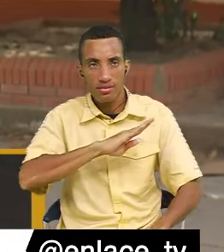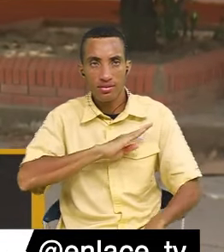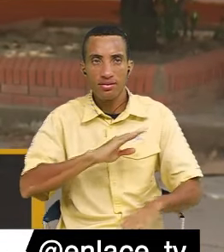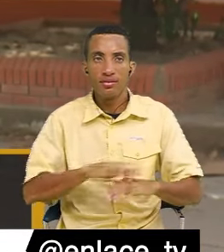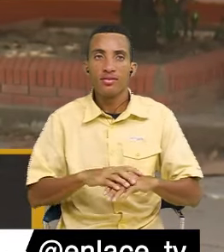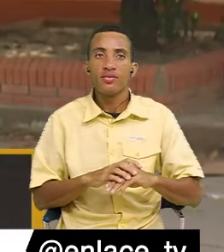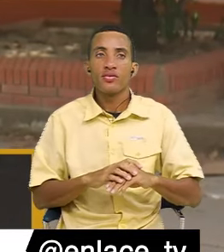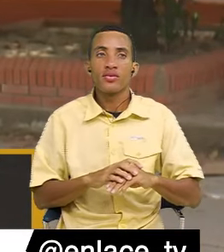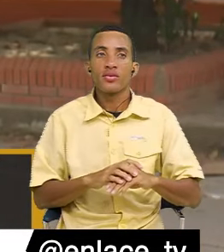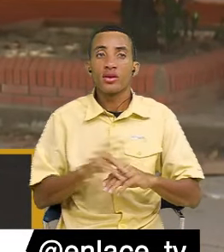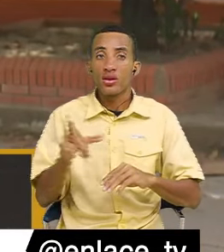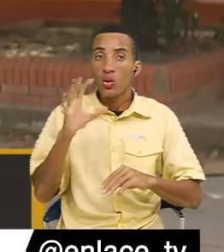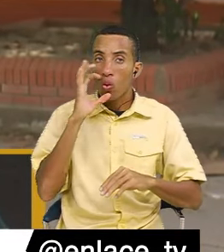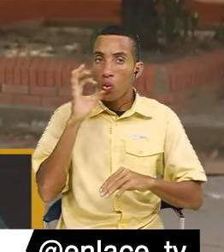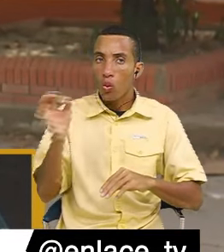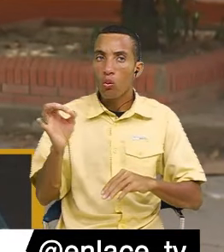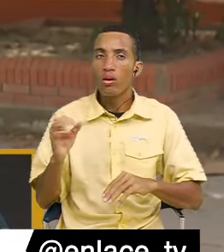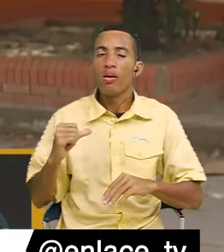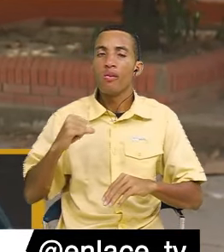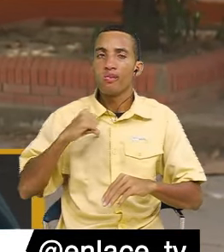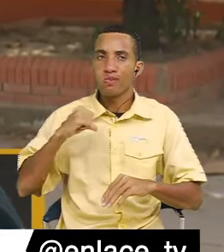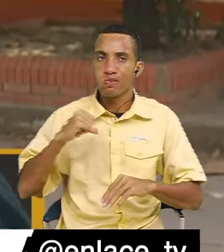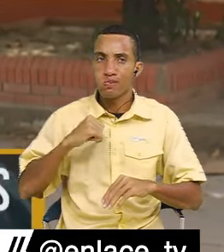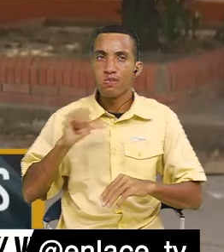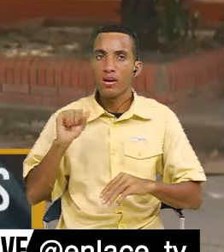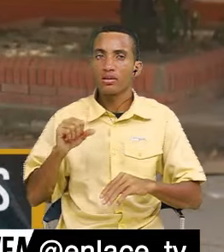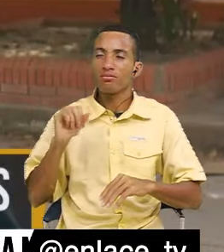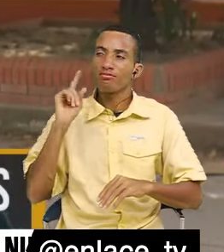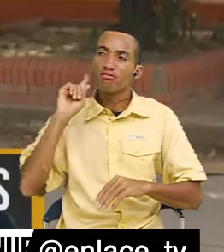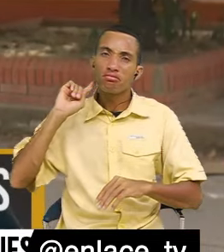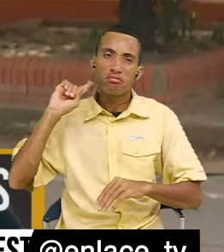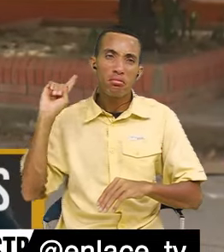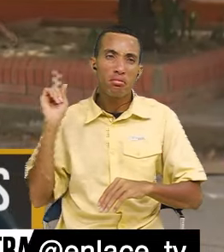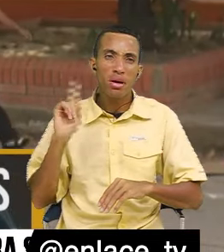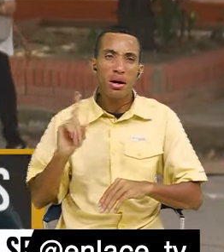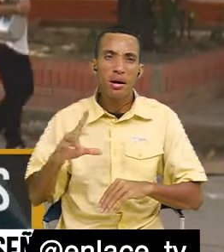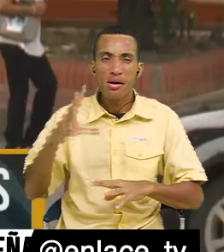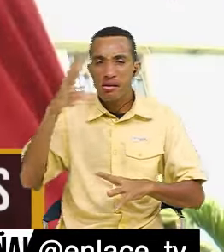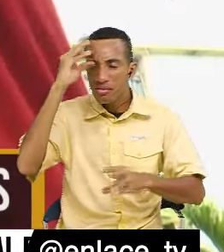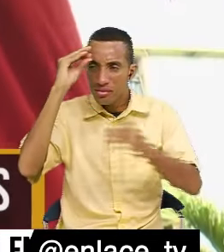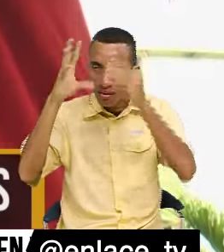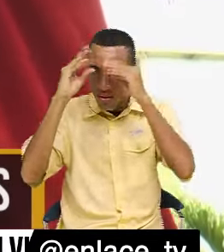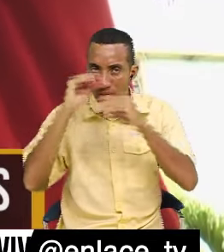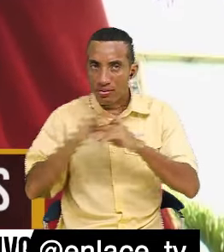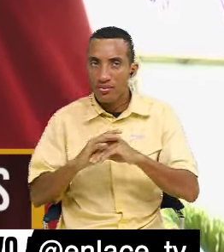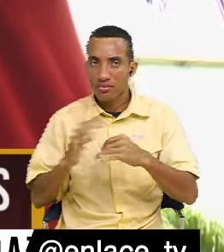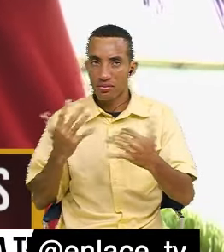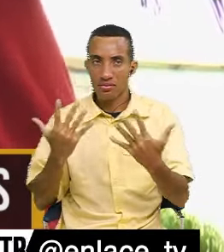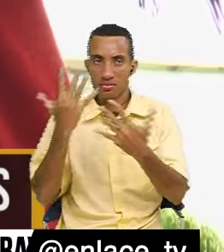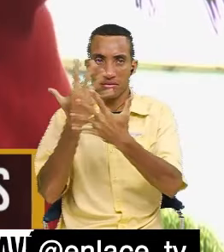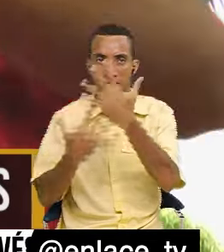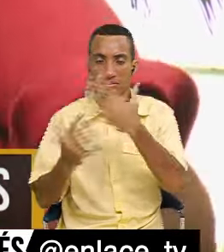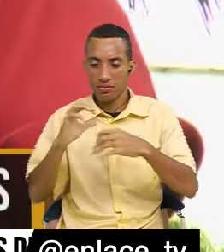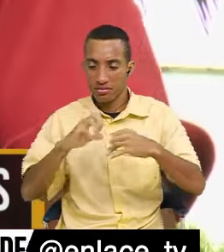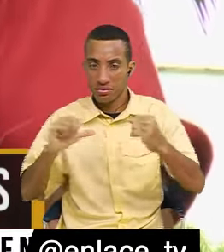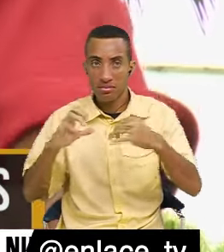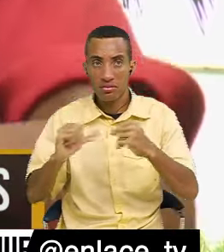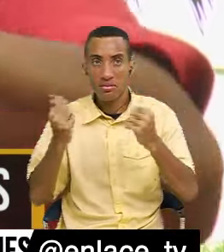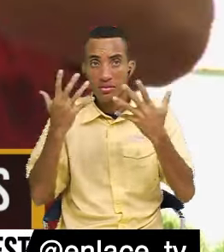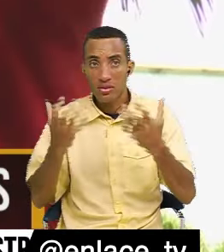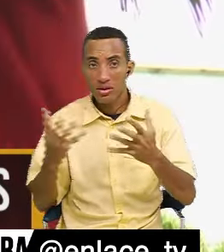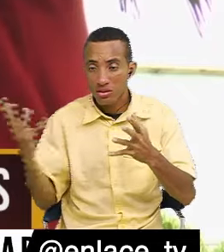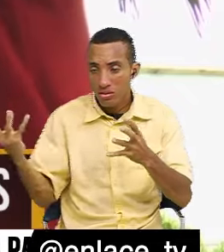cual este hombre tiene toda la tradición en sus manos de Barranca Bermeja. Los empresarios y ciudadanos que deseen